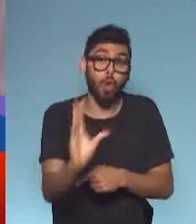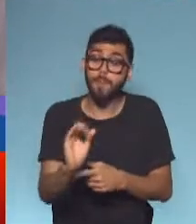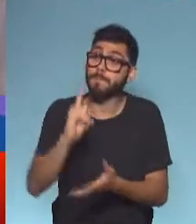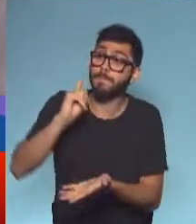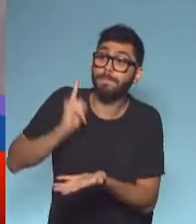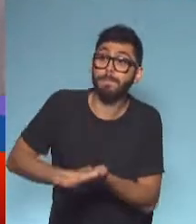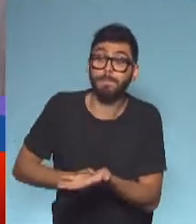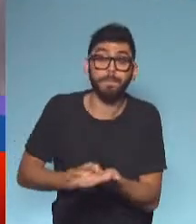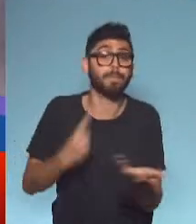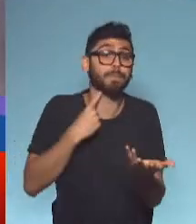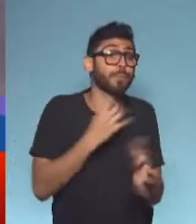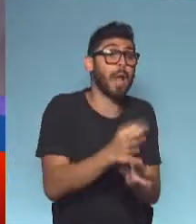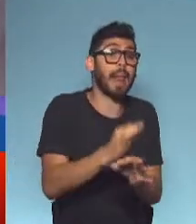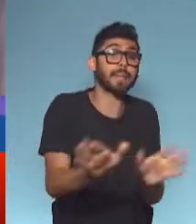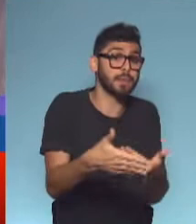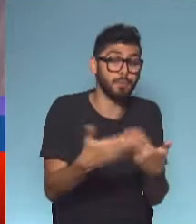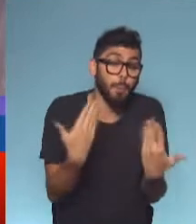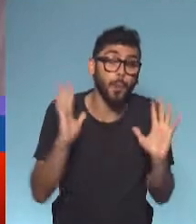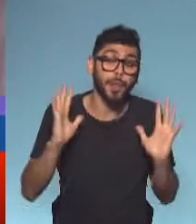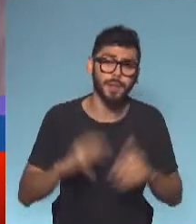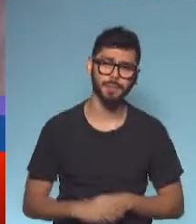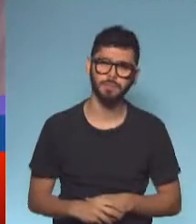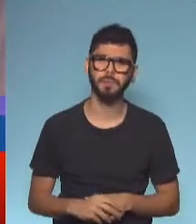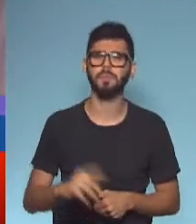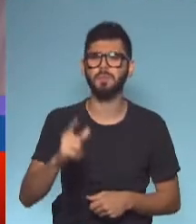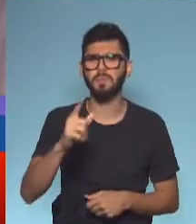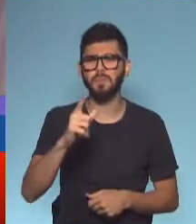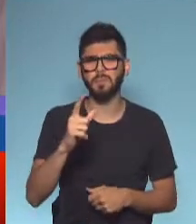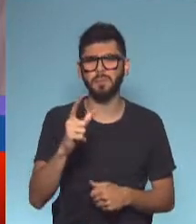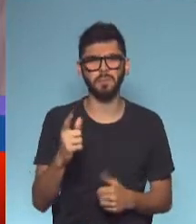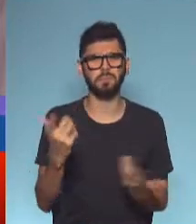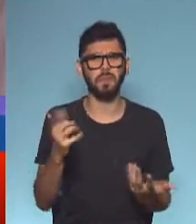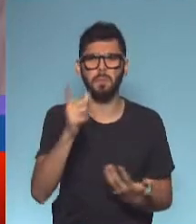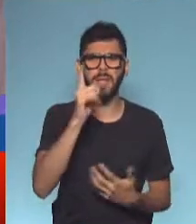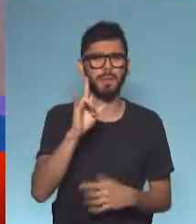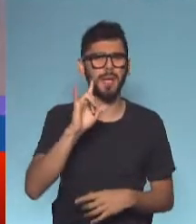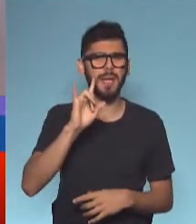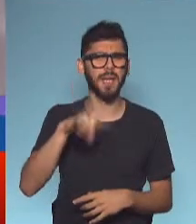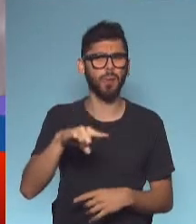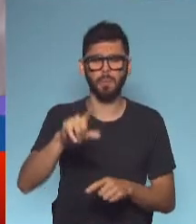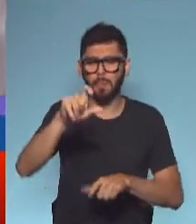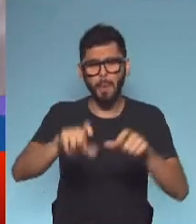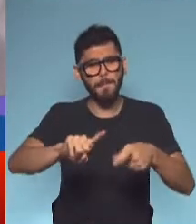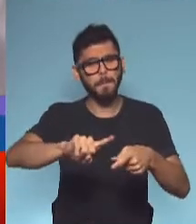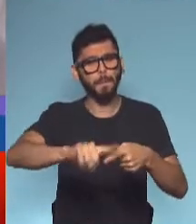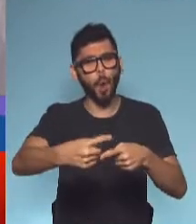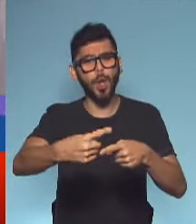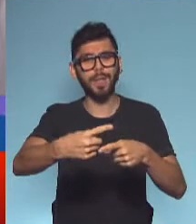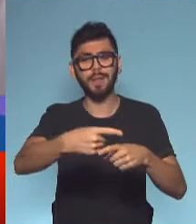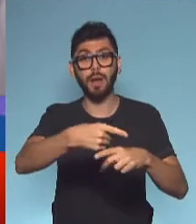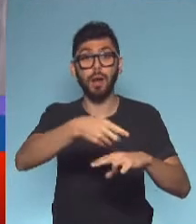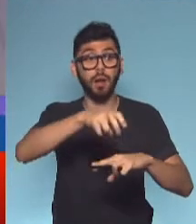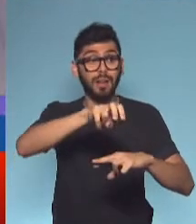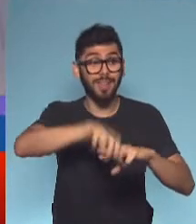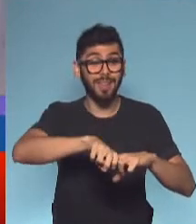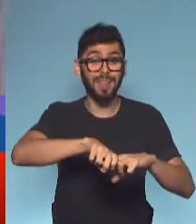sanitaria puede interrumpir las clases. Claro, es casi ridículo, ¿no?, que haya referentes de la política que se sientan en la obligación de